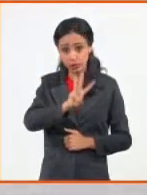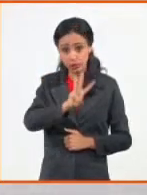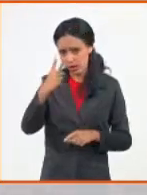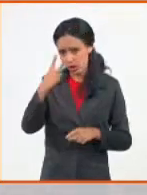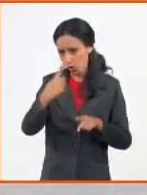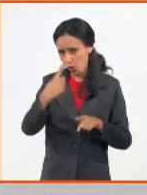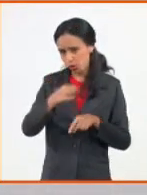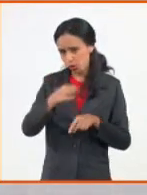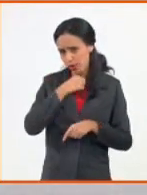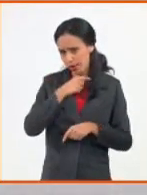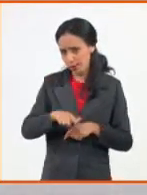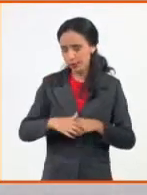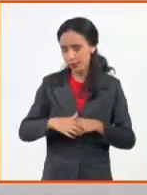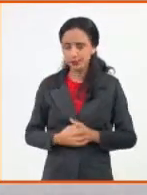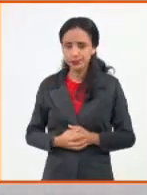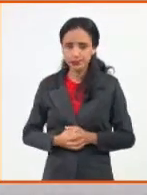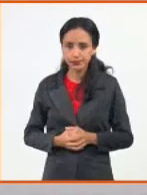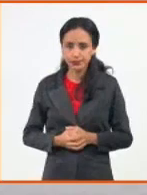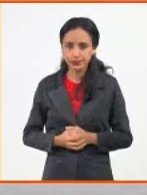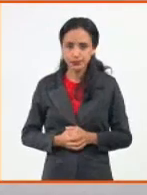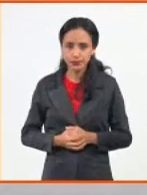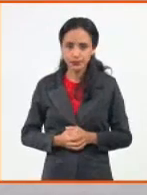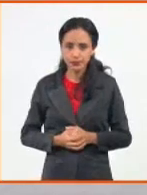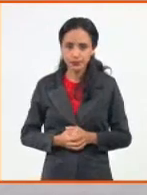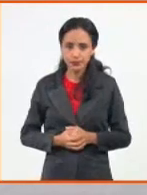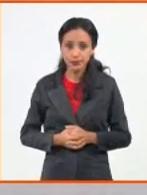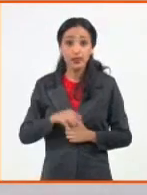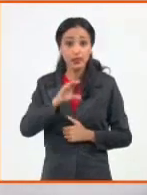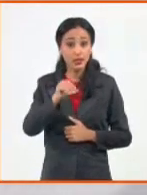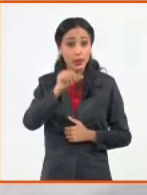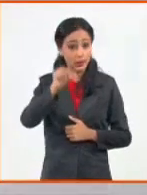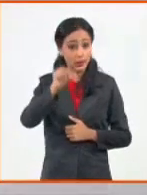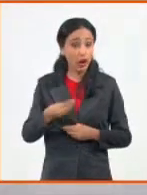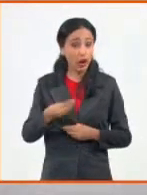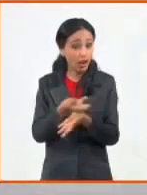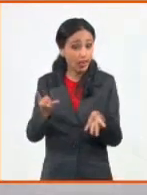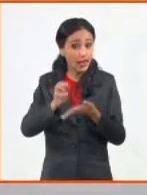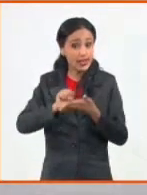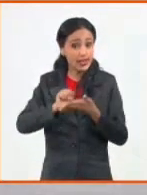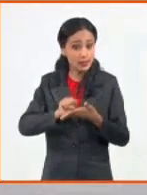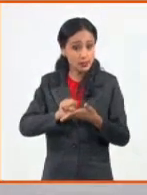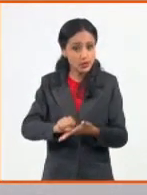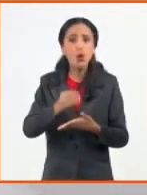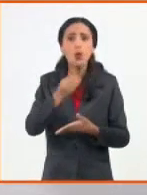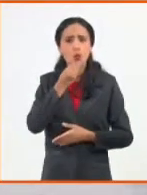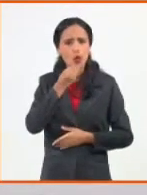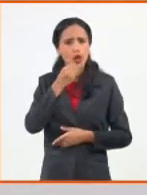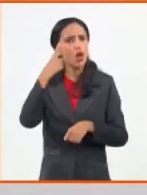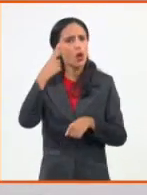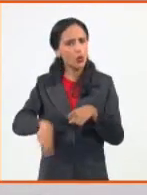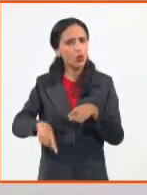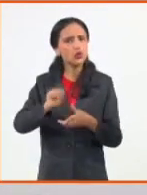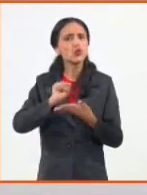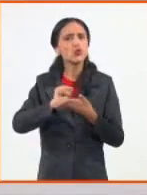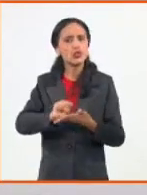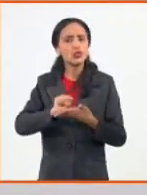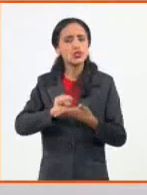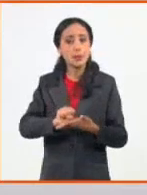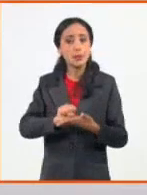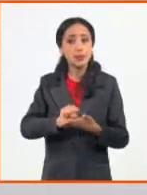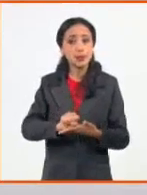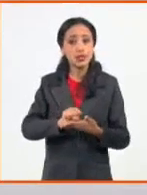promueve que los operadores y proveedores de servicios incorporen servicios alternativos y de valor agregado